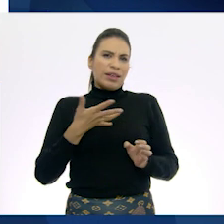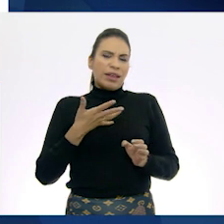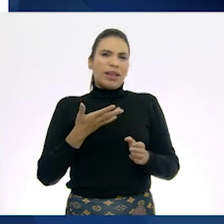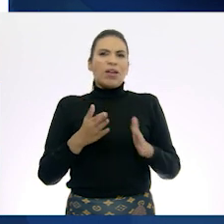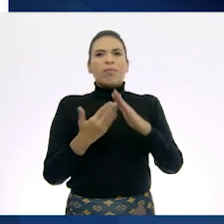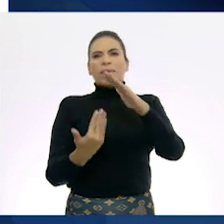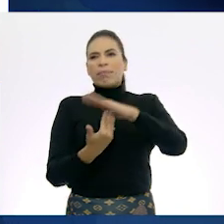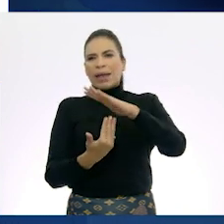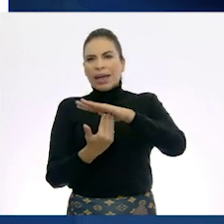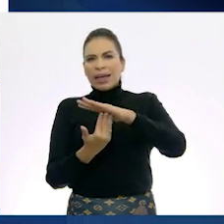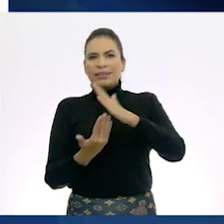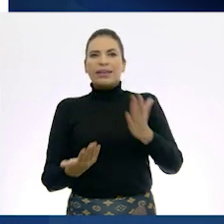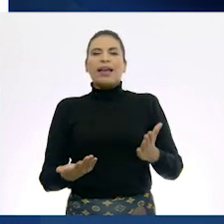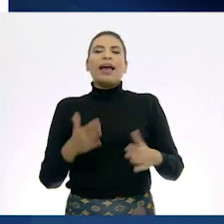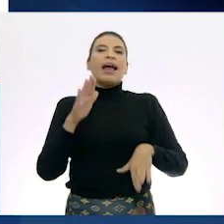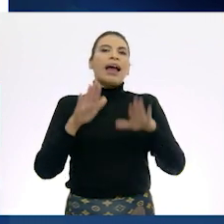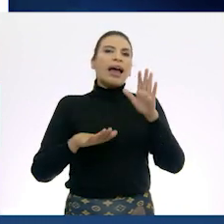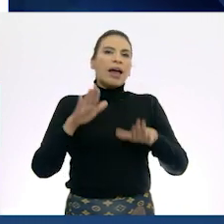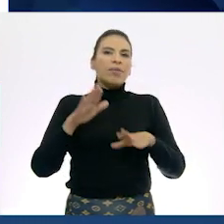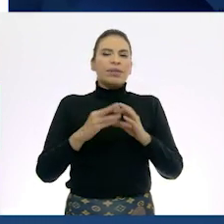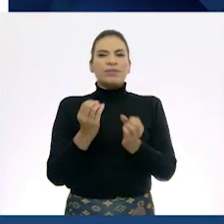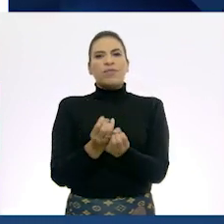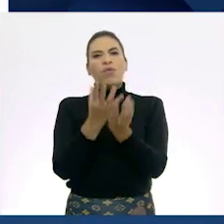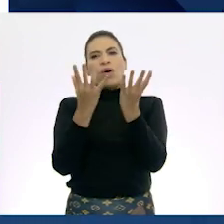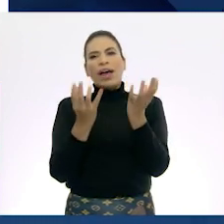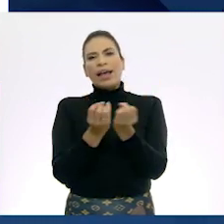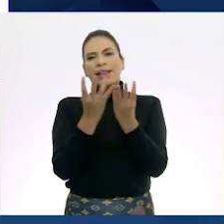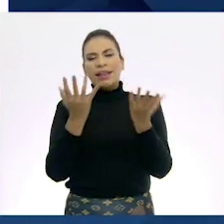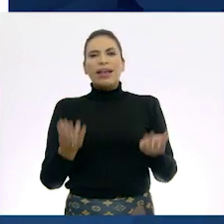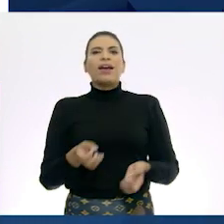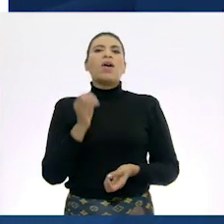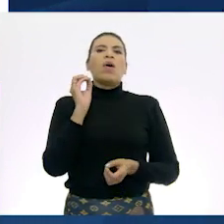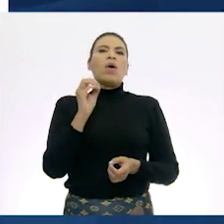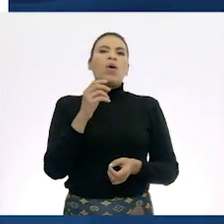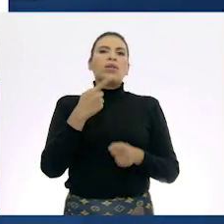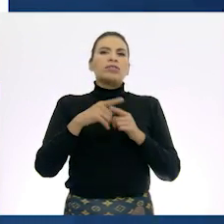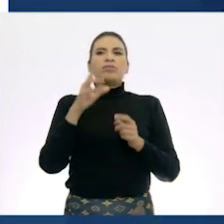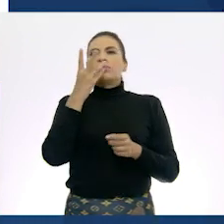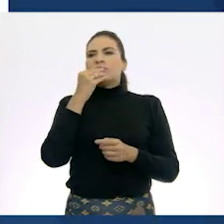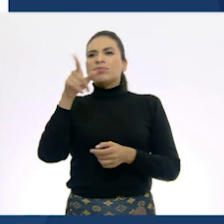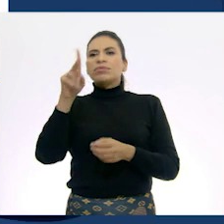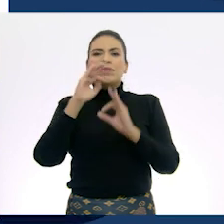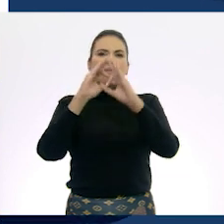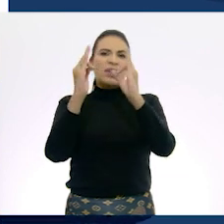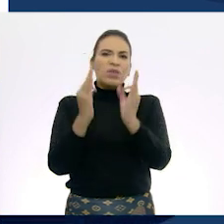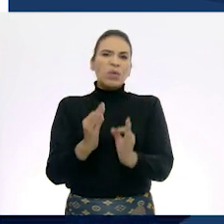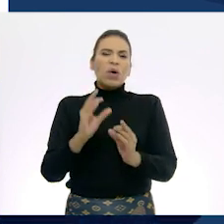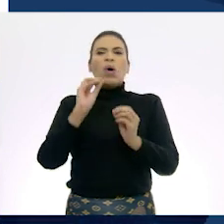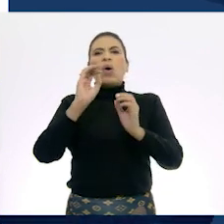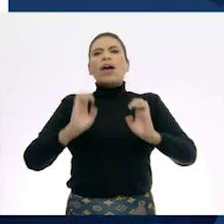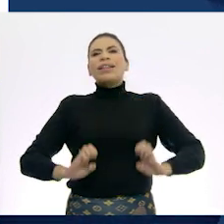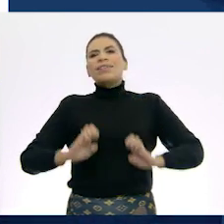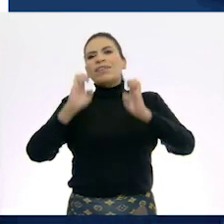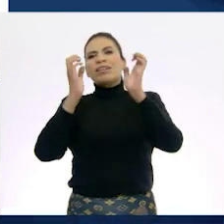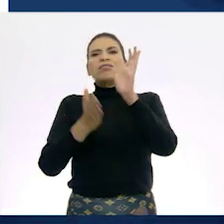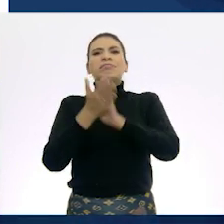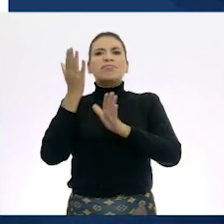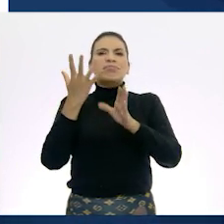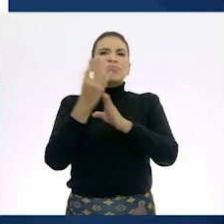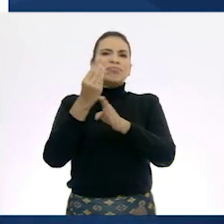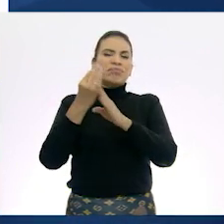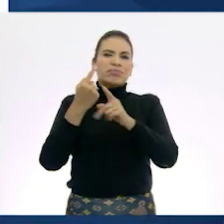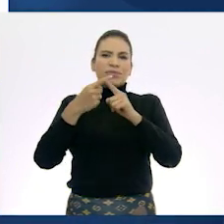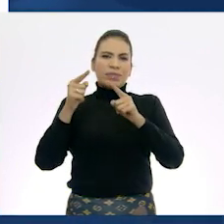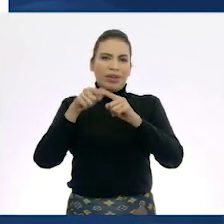como la mesa, a veces se hacen fuentes, a veces ya para la decoración de ciertos edificios o construcciones se va a ocupar